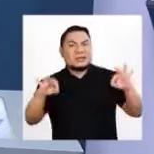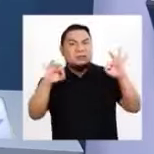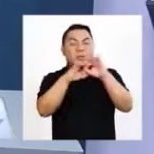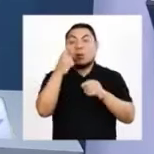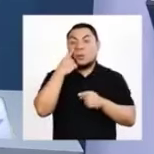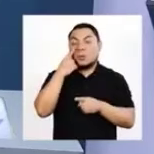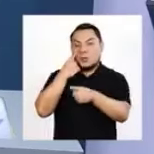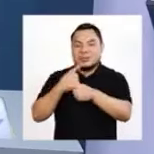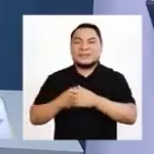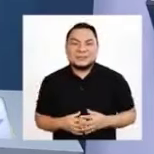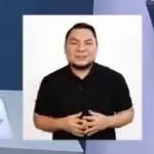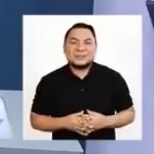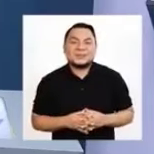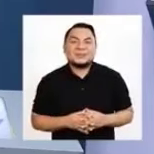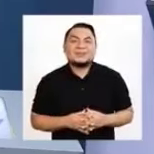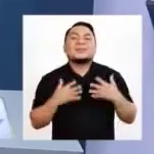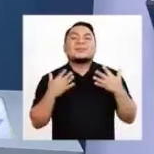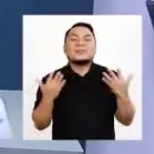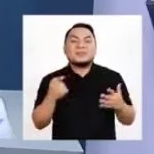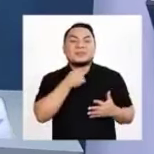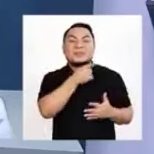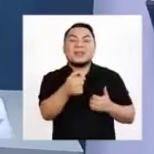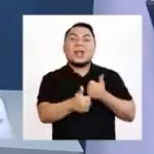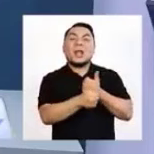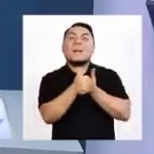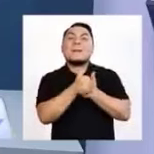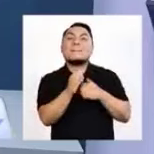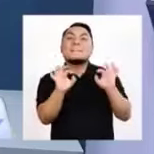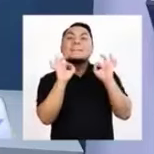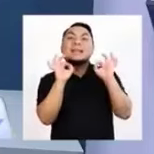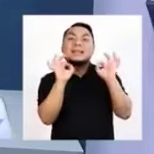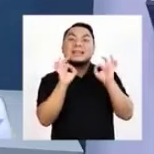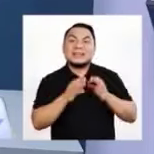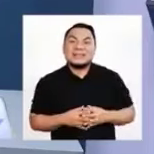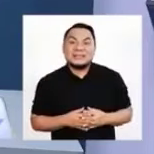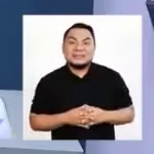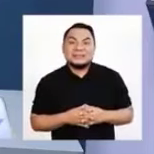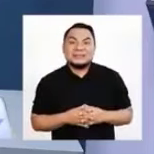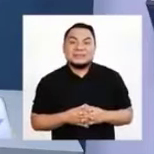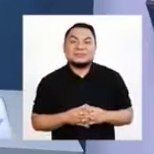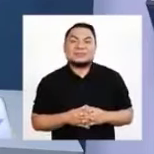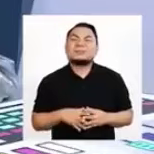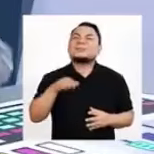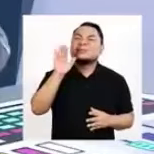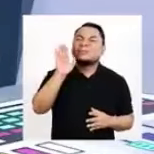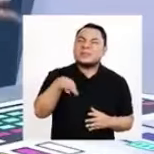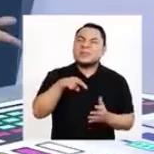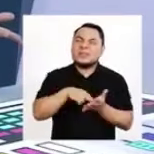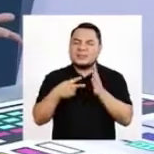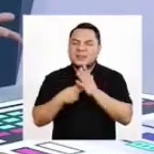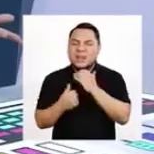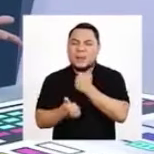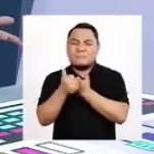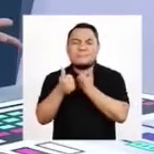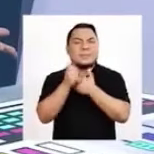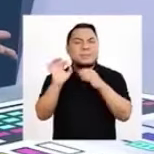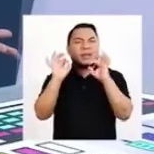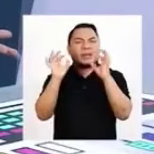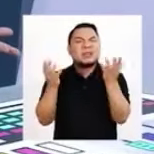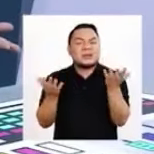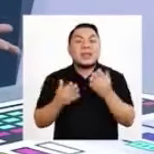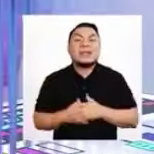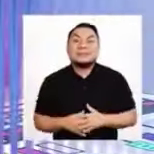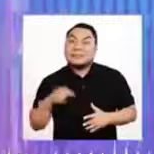es importante conocer. Los peligros. ¿Qué es un